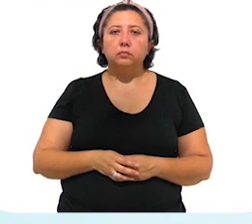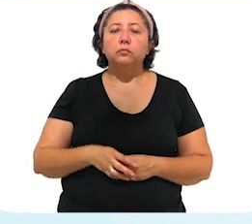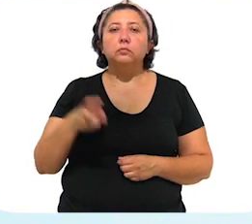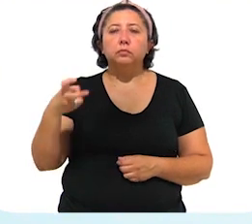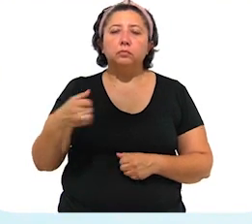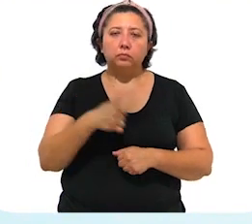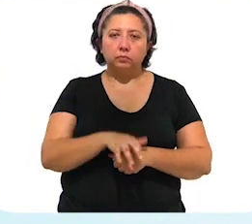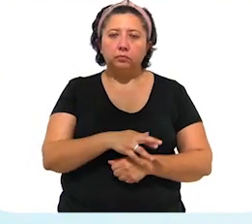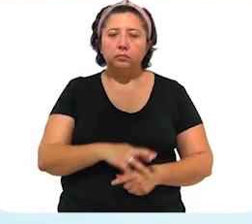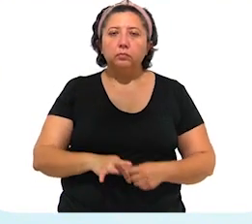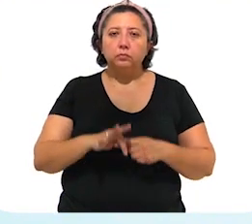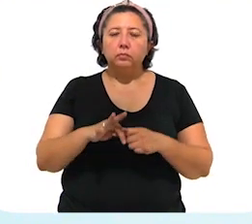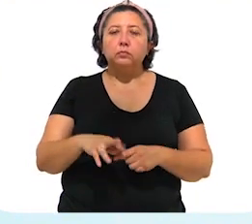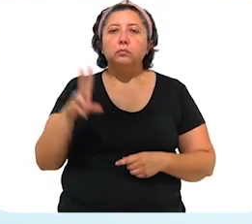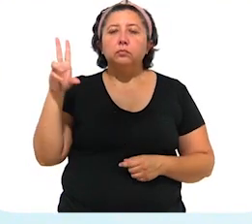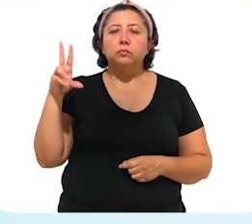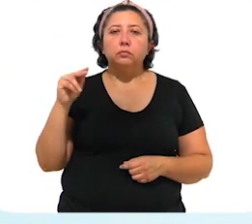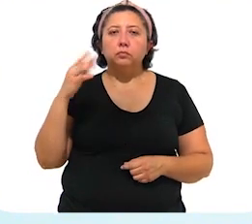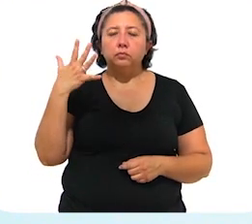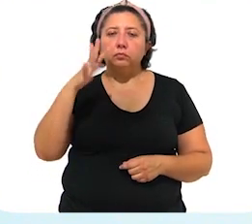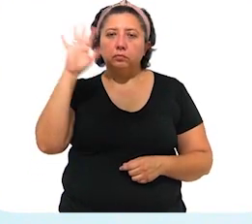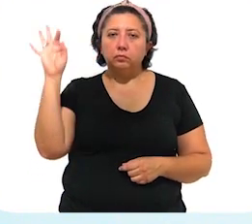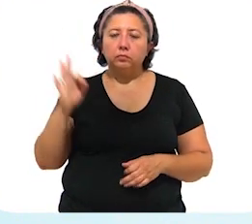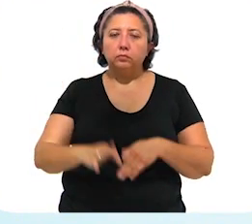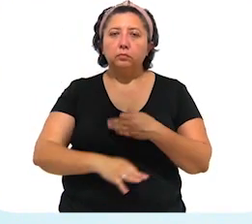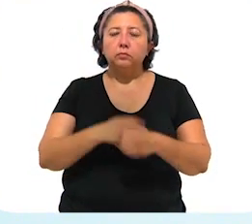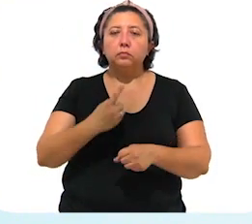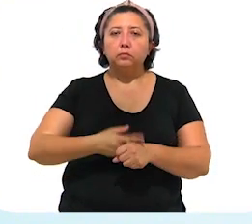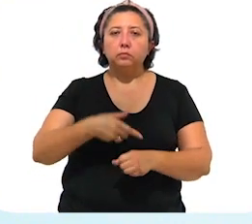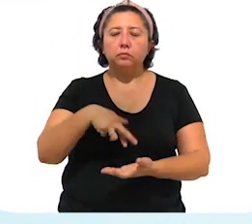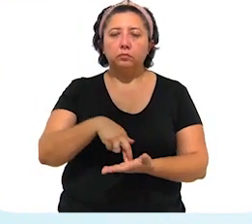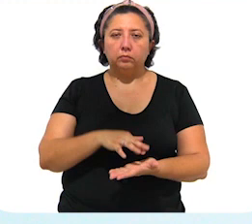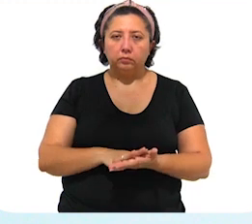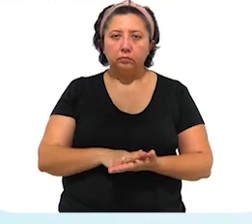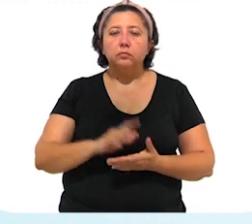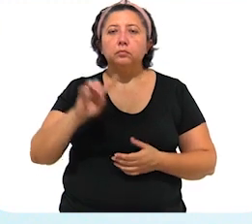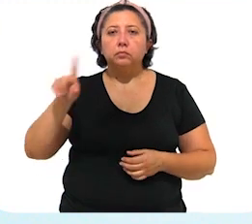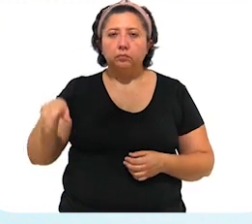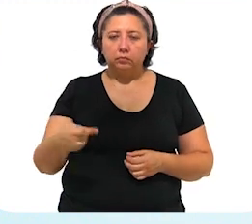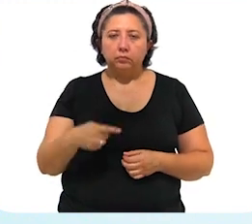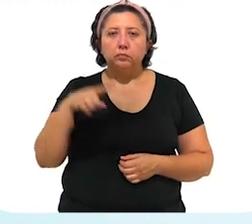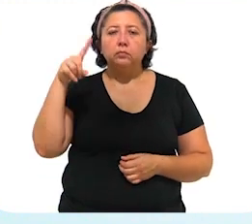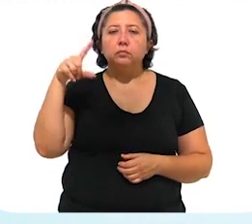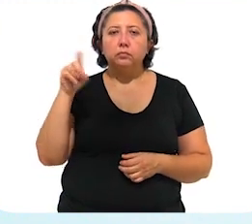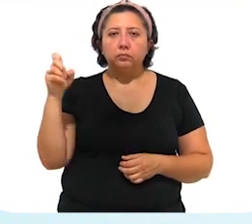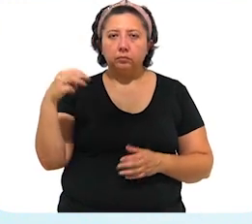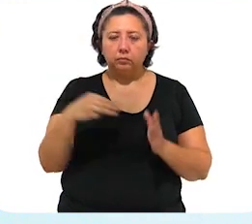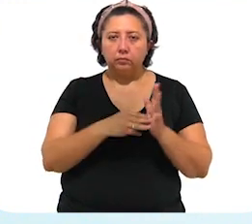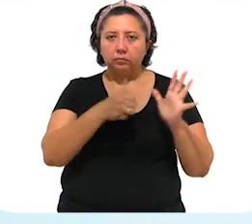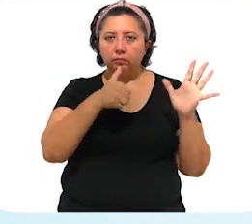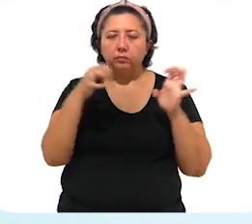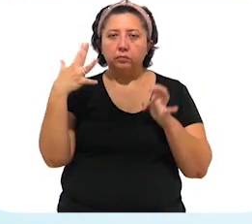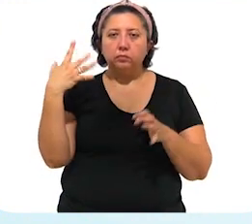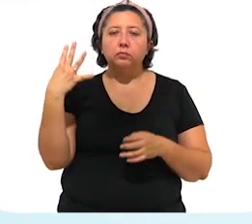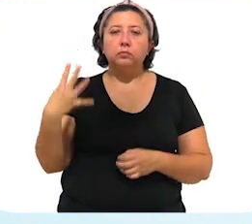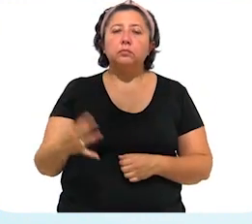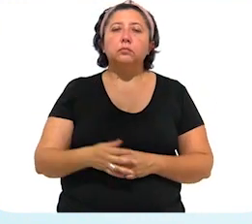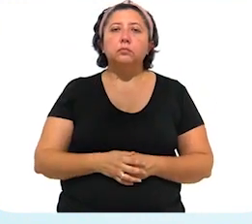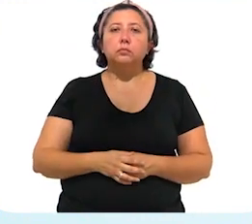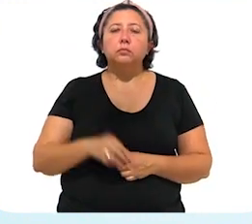esta cifra representa el 85% del total de contagios registrados que es de 100 mil 654